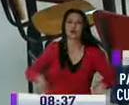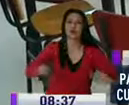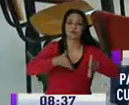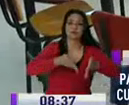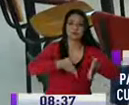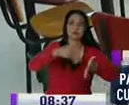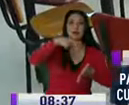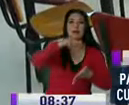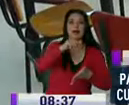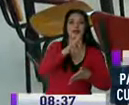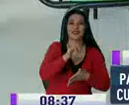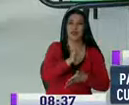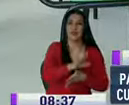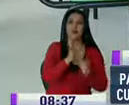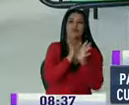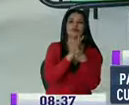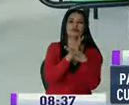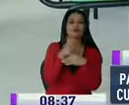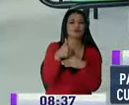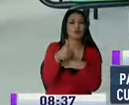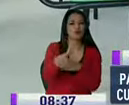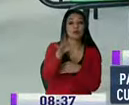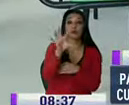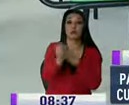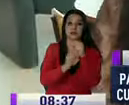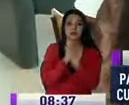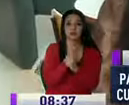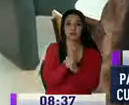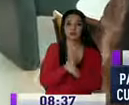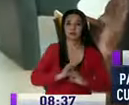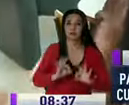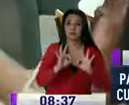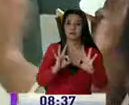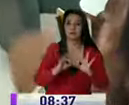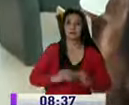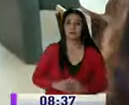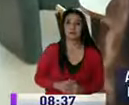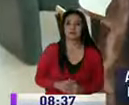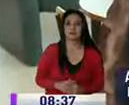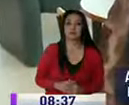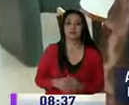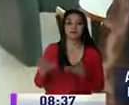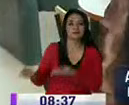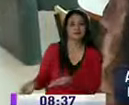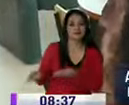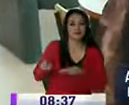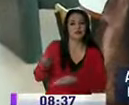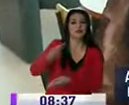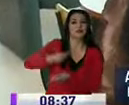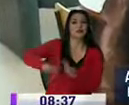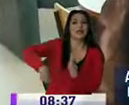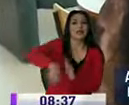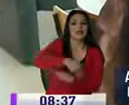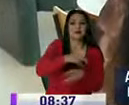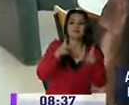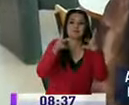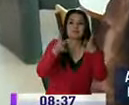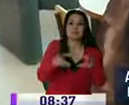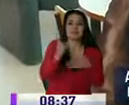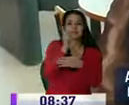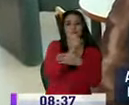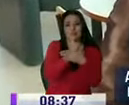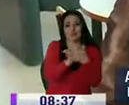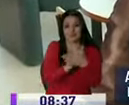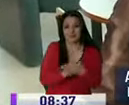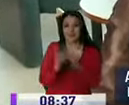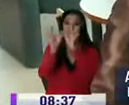Avenida Patria, donde ha funcionado por más de 50 años. Entonces, nos la devolvieron con el mismo diseño. Obviamente